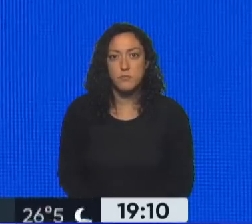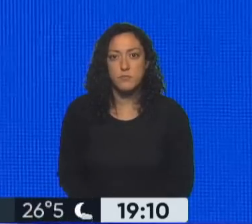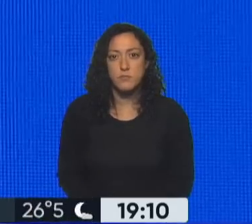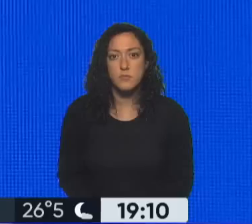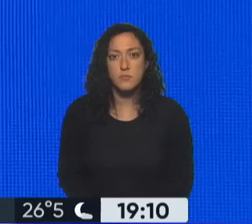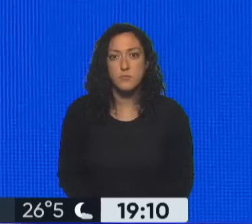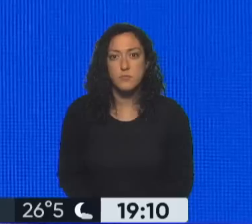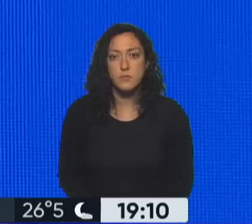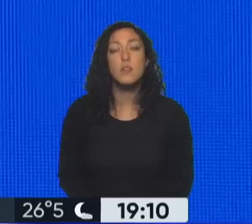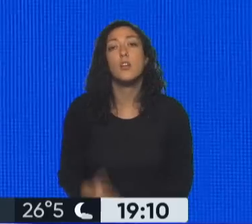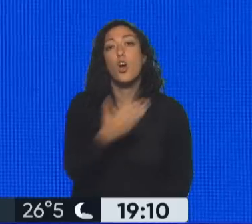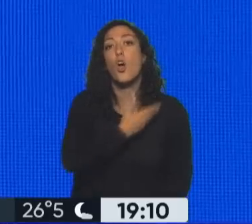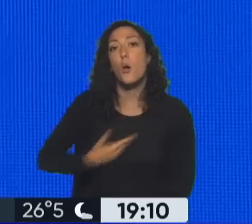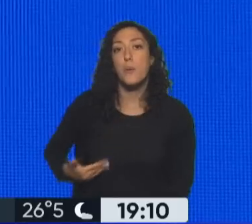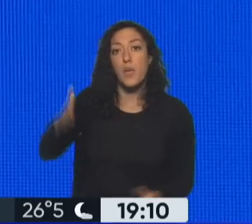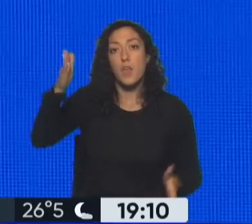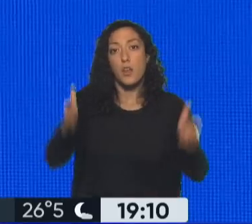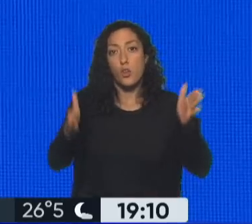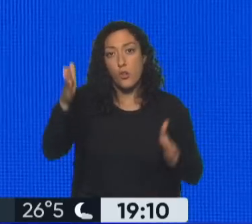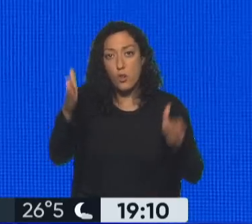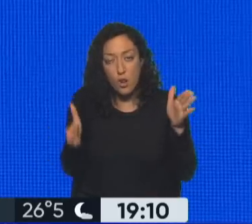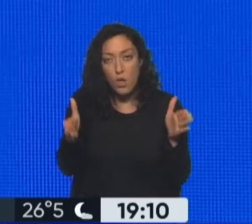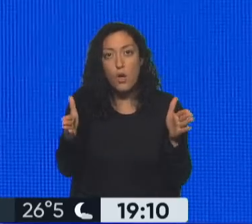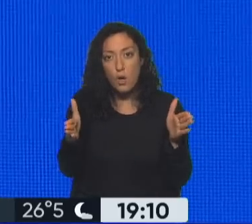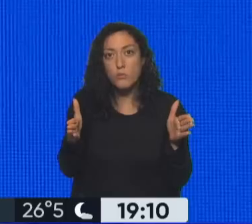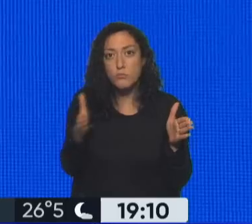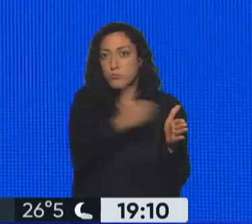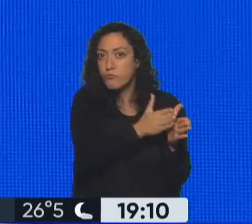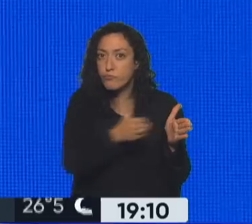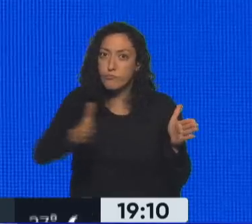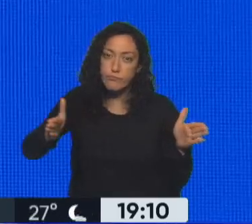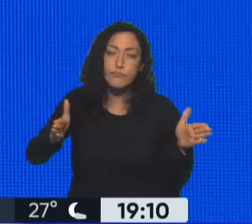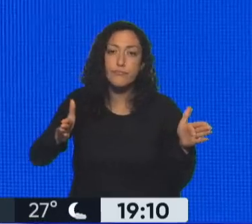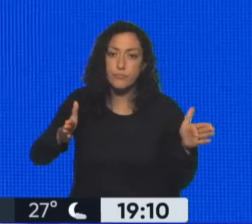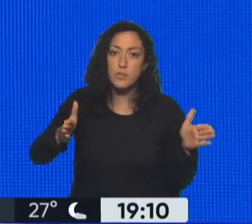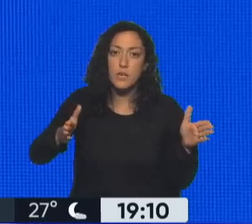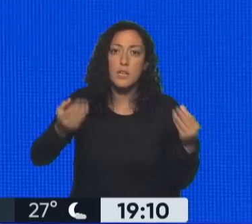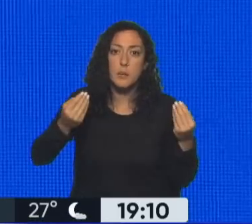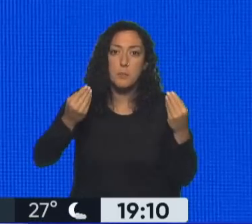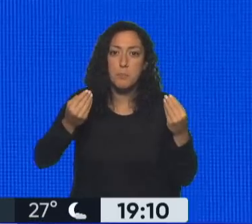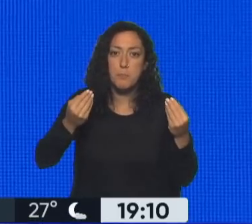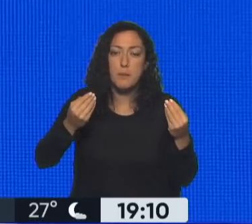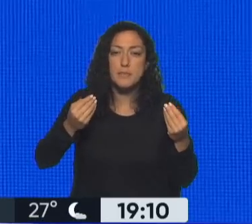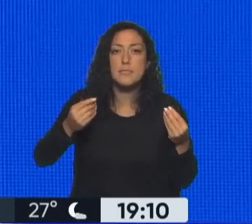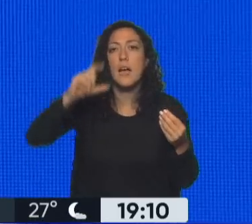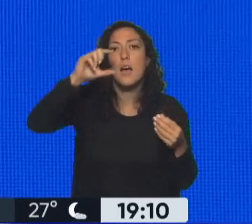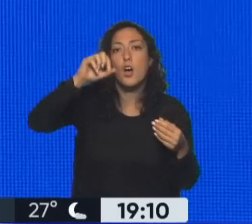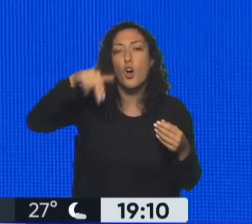Y durante ese gobierno se produce el estallido de la